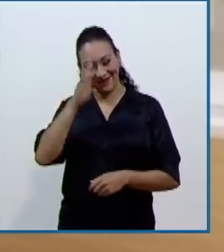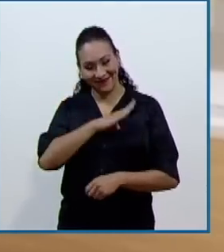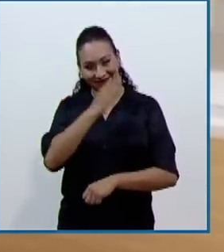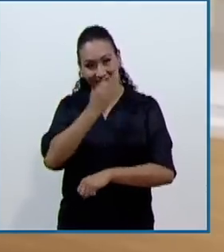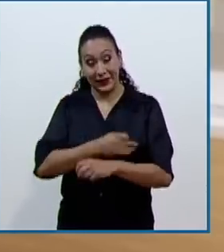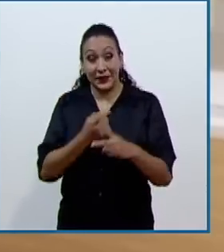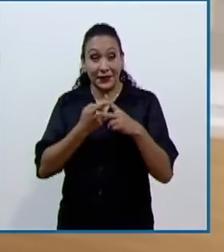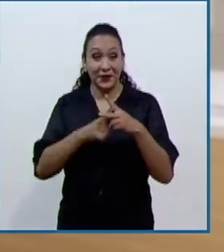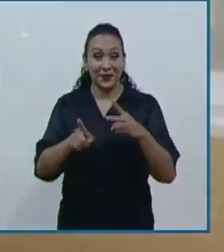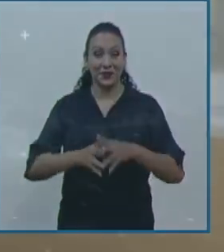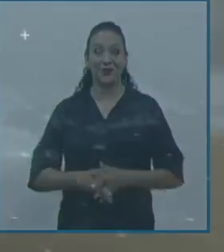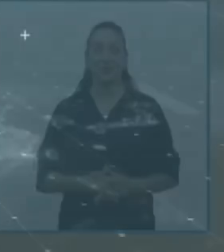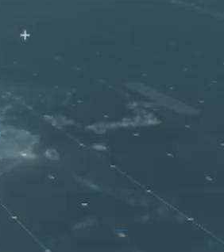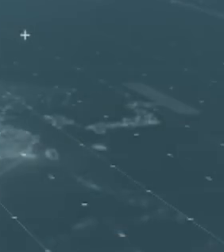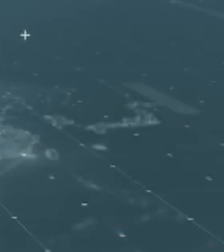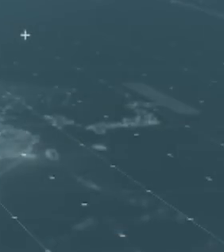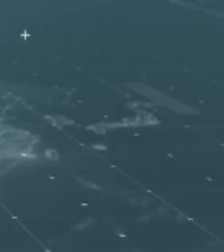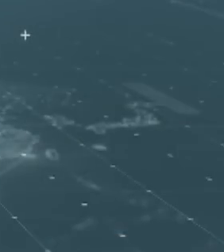Comenzamos.